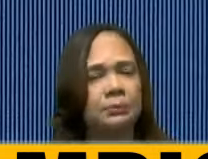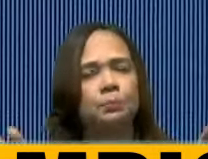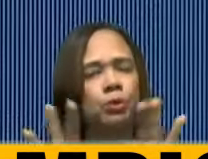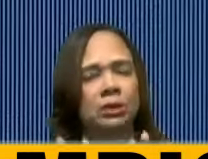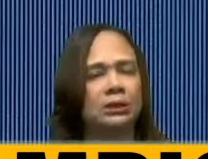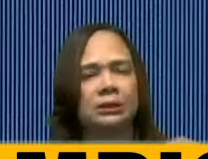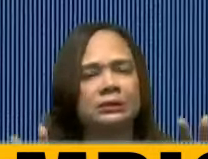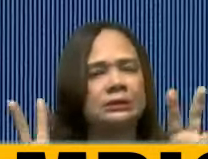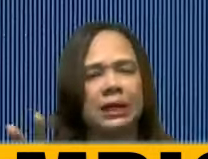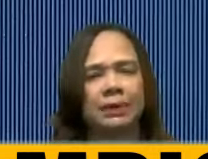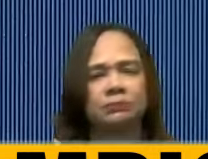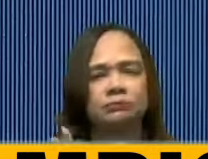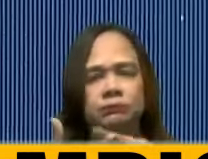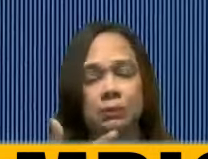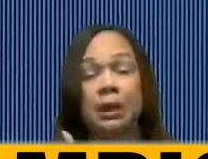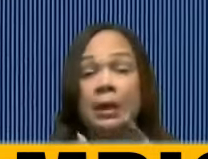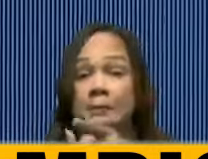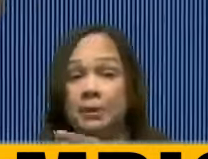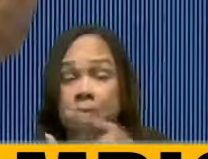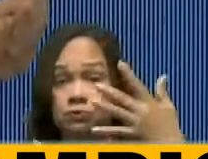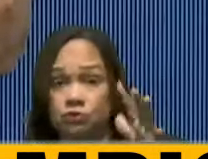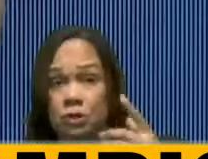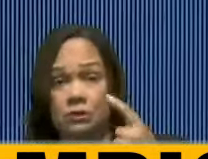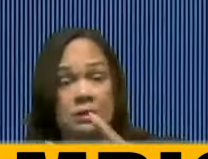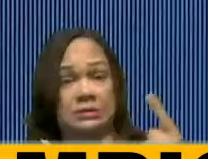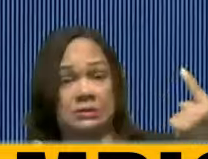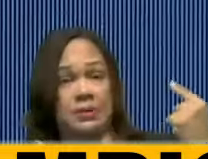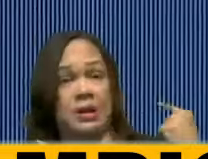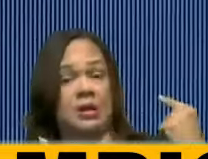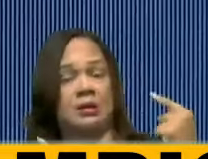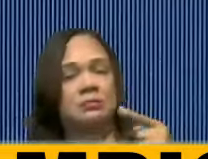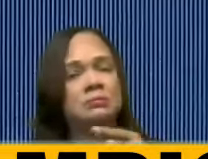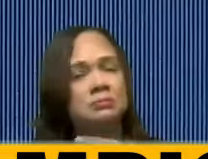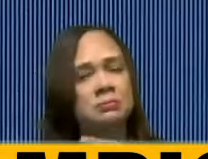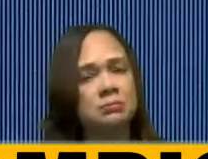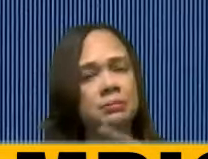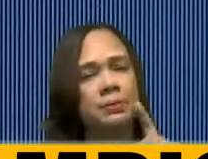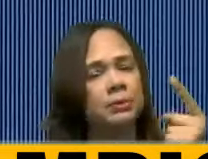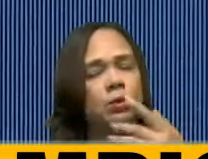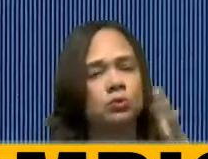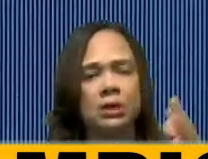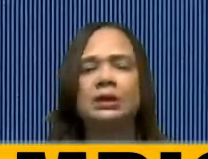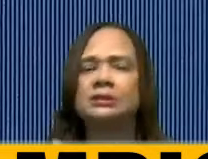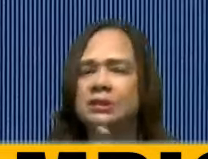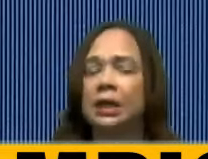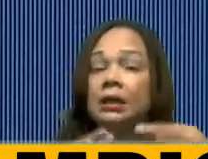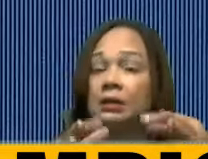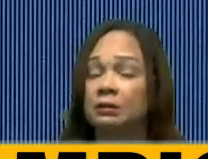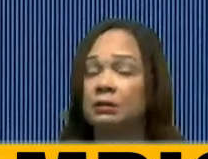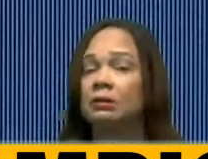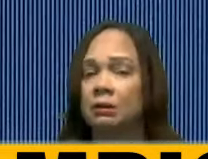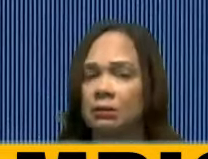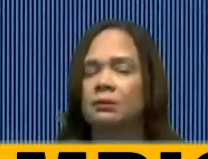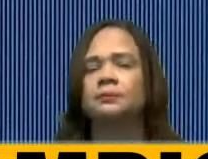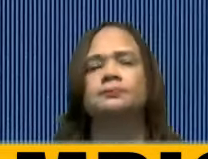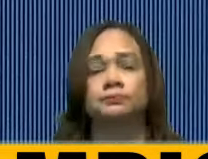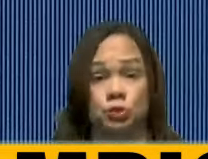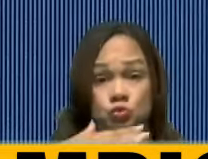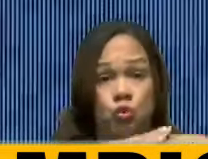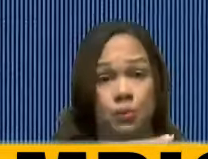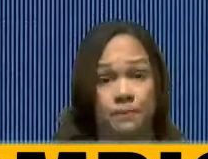primer Pilar ya nosotros lo presentamos hace unas semanas atrás que tiene que ver con medidas que ponen un